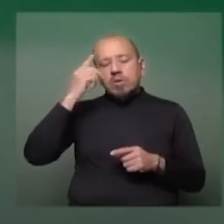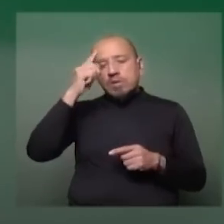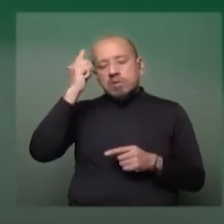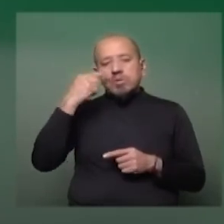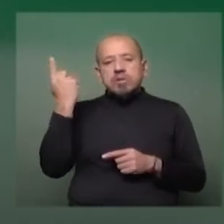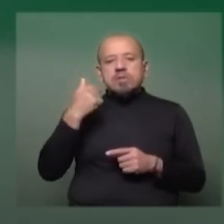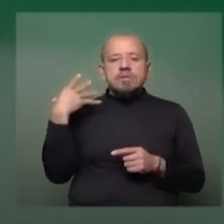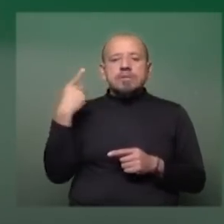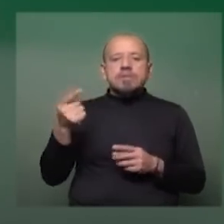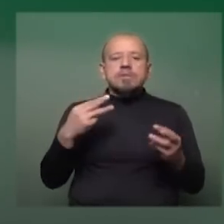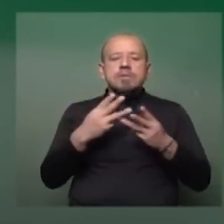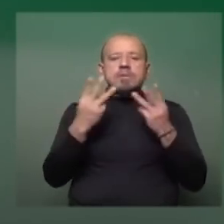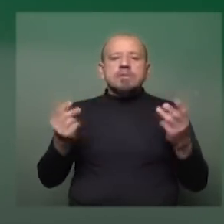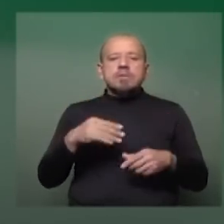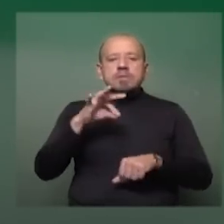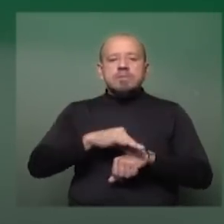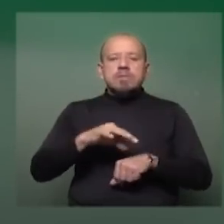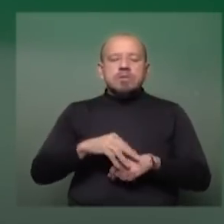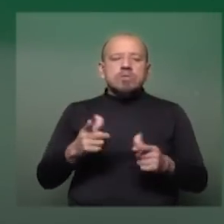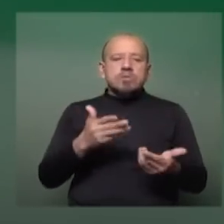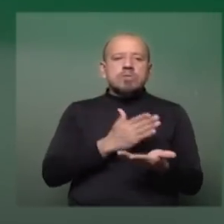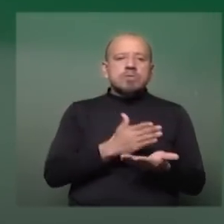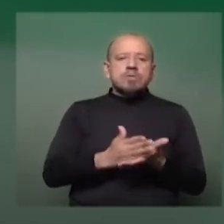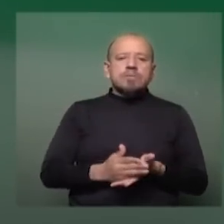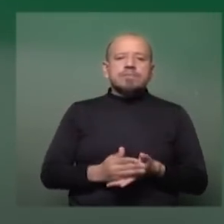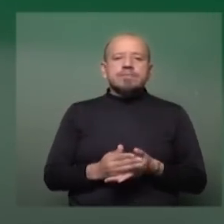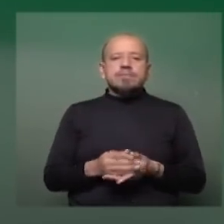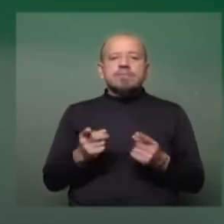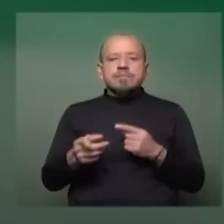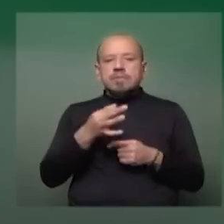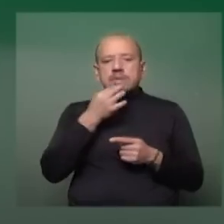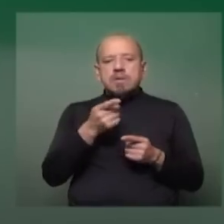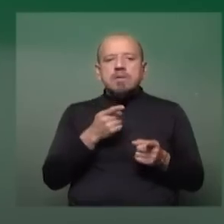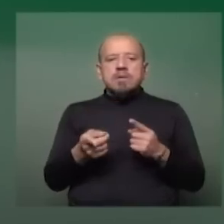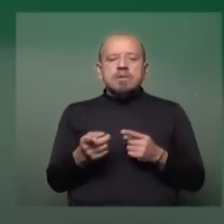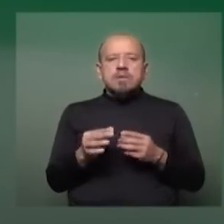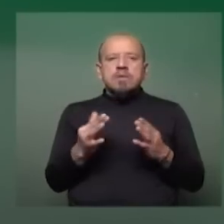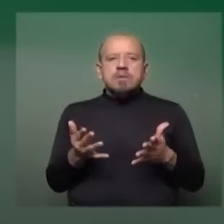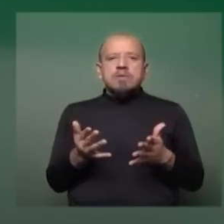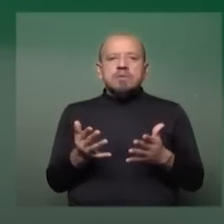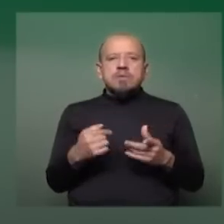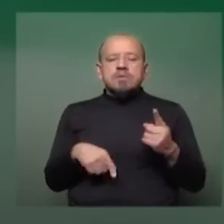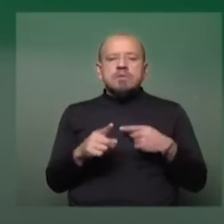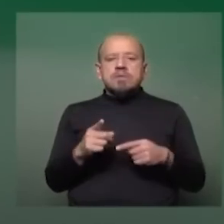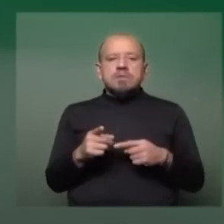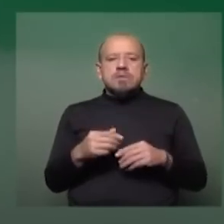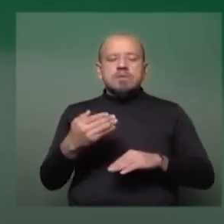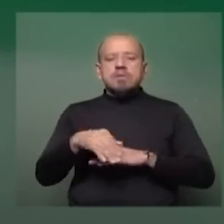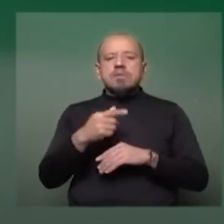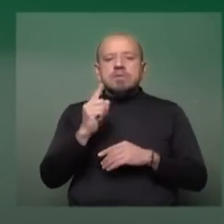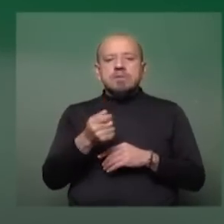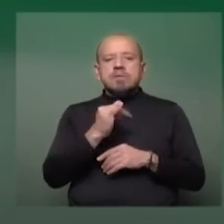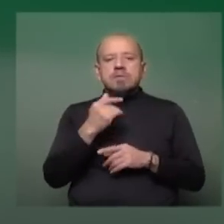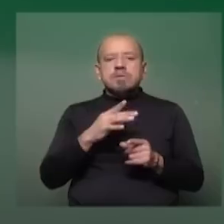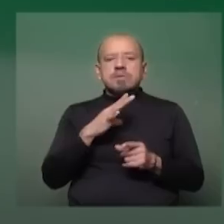porque el director general de médicos Sin fronteras para América Latina Andrés we dijo a mbd noticias que el en la franja de gaza hay una